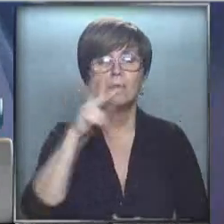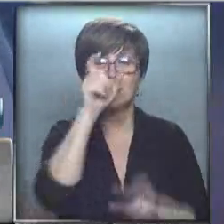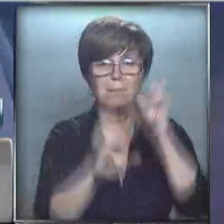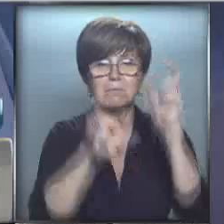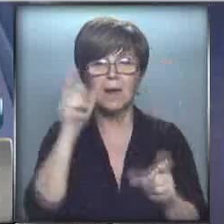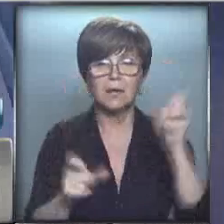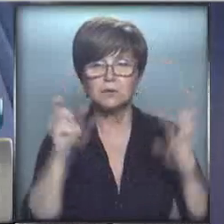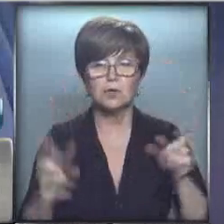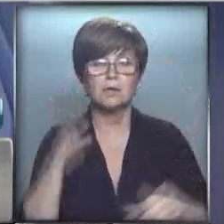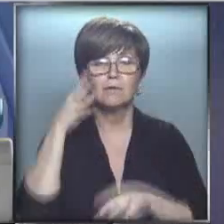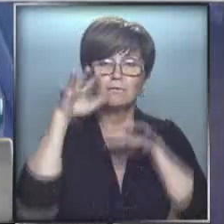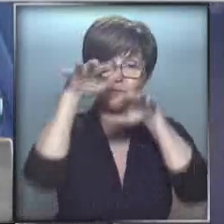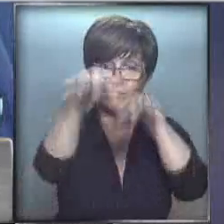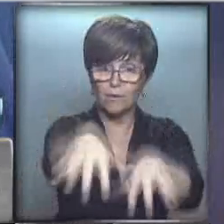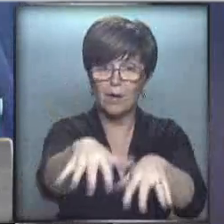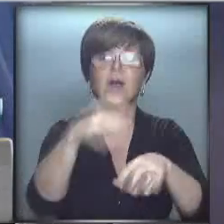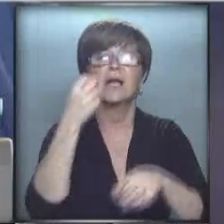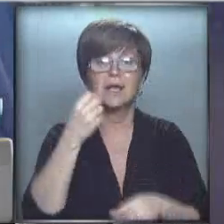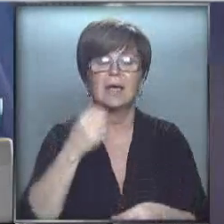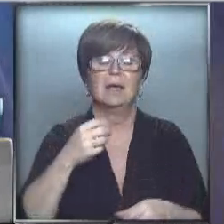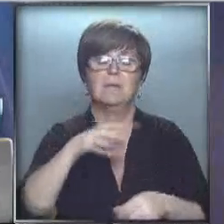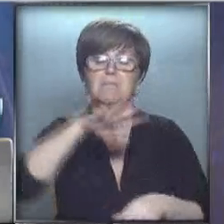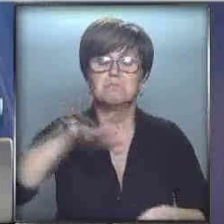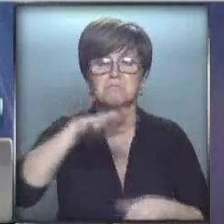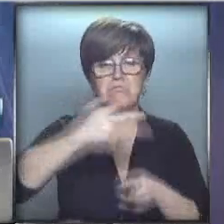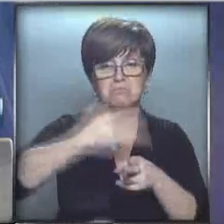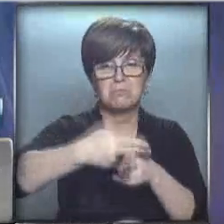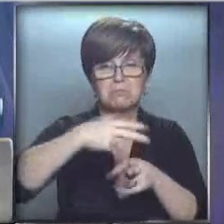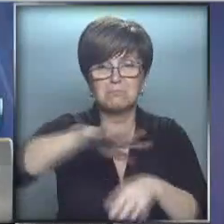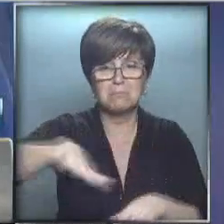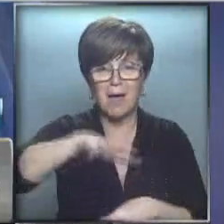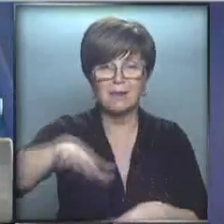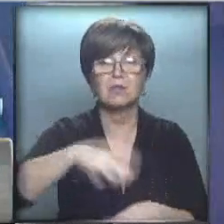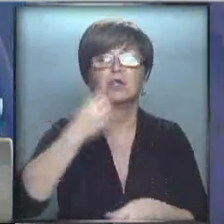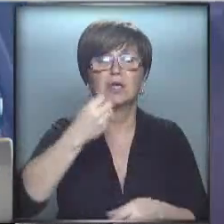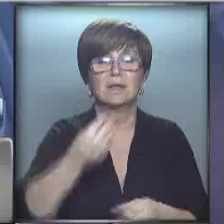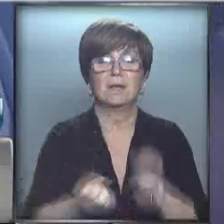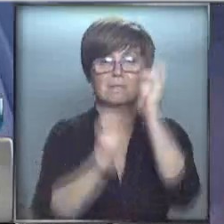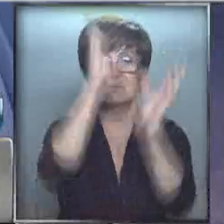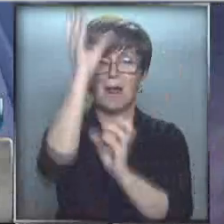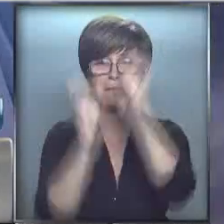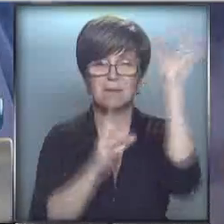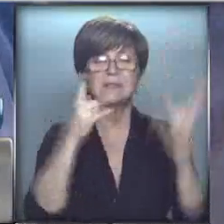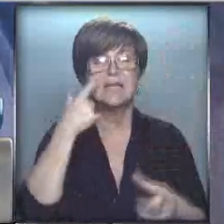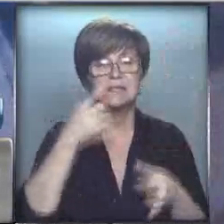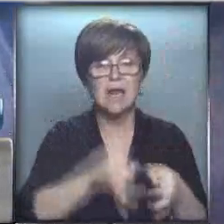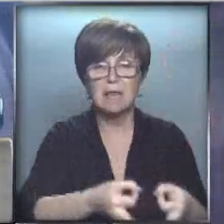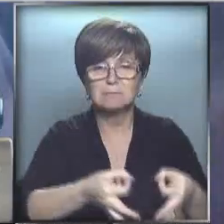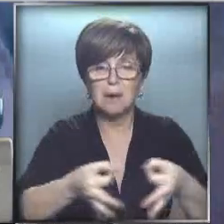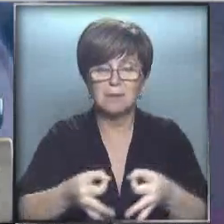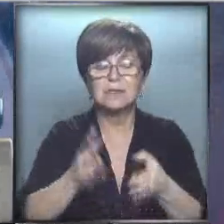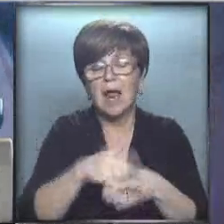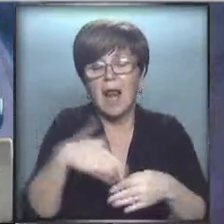que están situados tanto en el patio de las Palmeras, el denominado patio del Aljibe, el patio de las Islas Malvinas contiguo a la